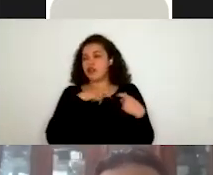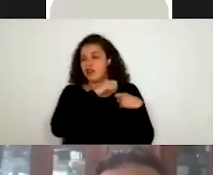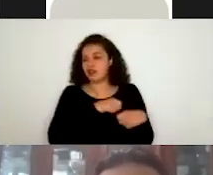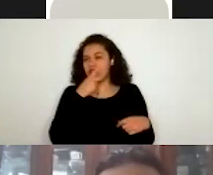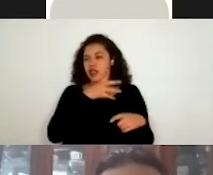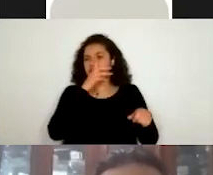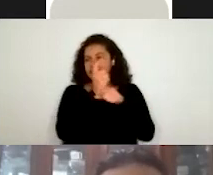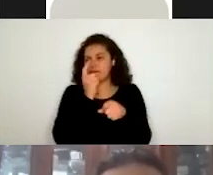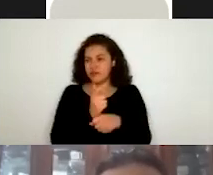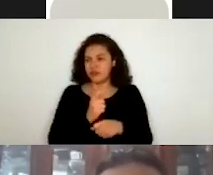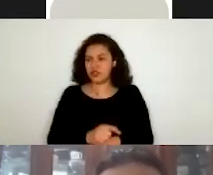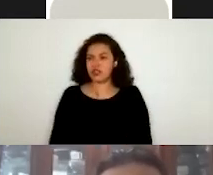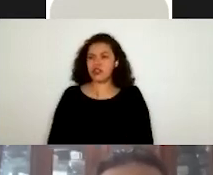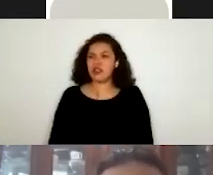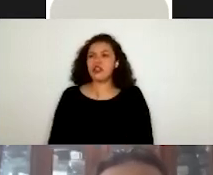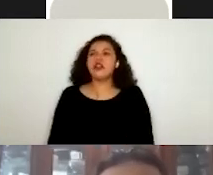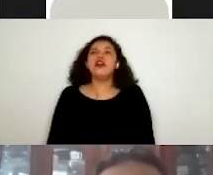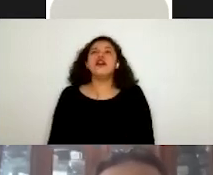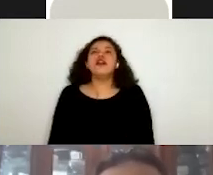identifiquen de qué,